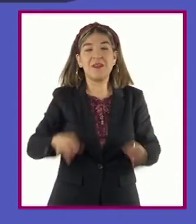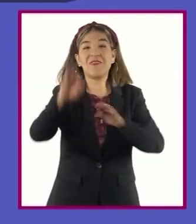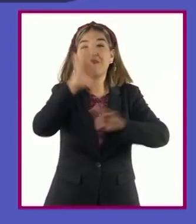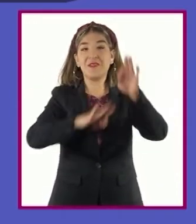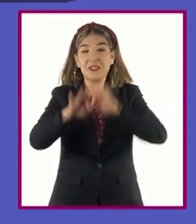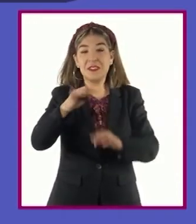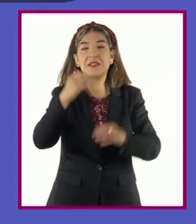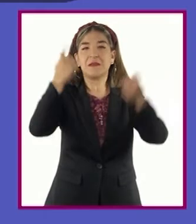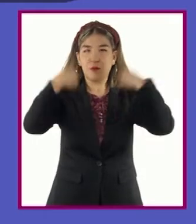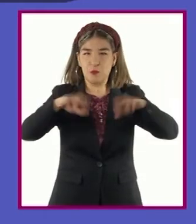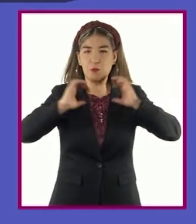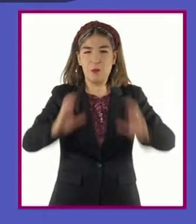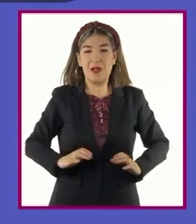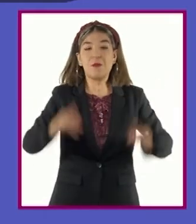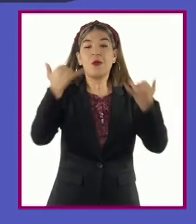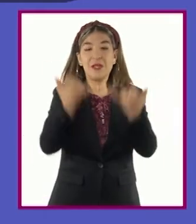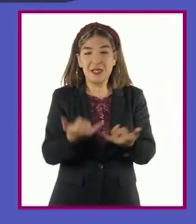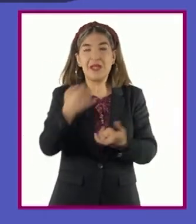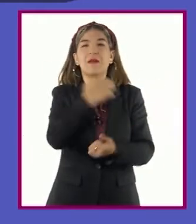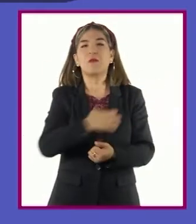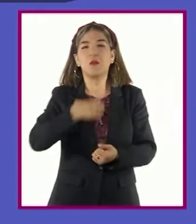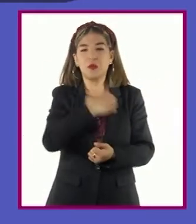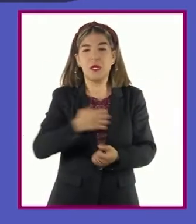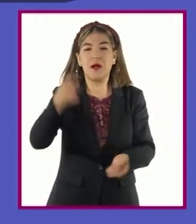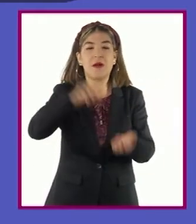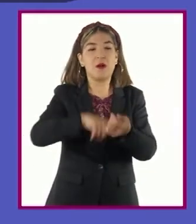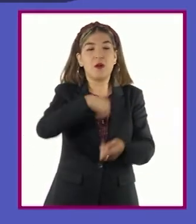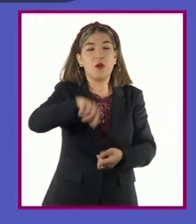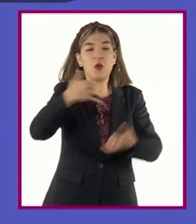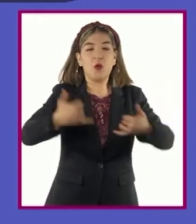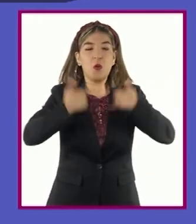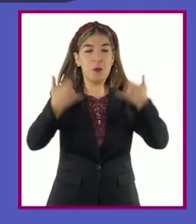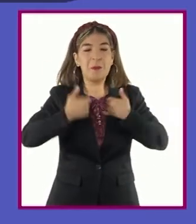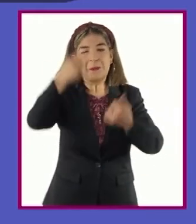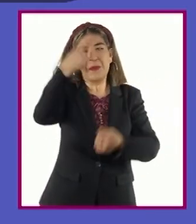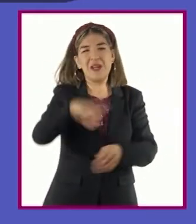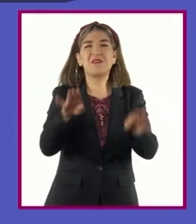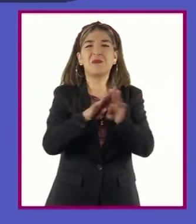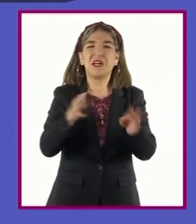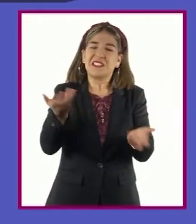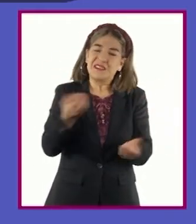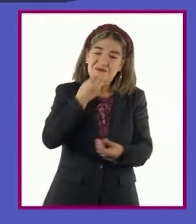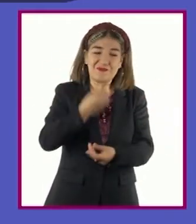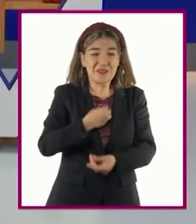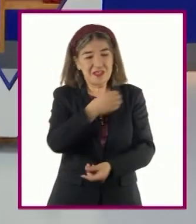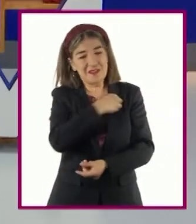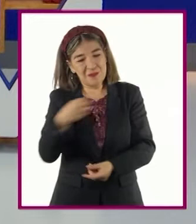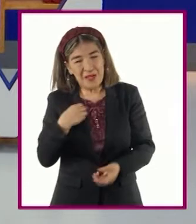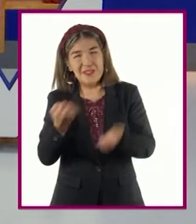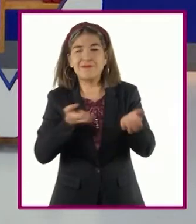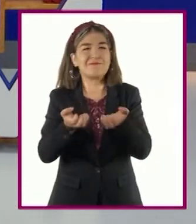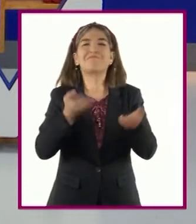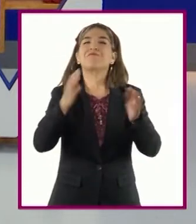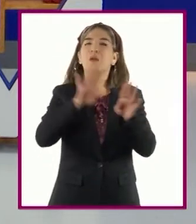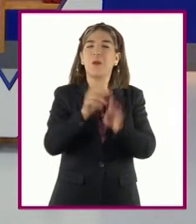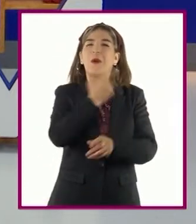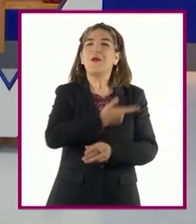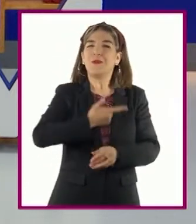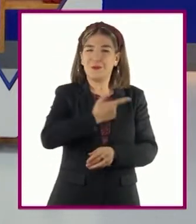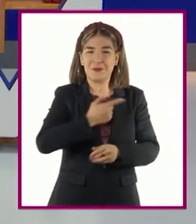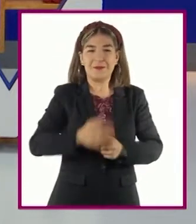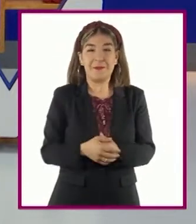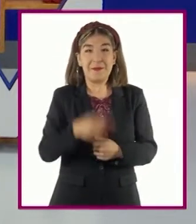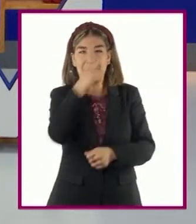y emocional de los jóvenes para lograr que su práctica no sea una obligación. Con el ejemplo